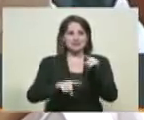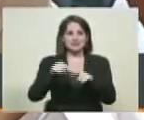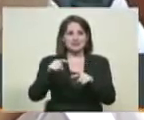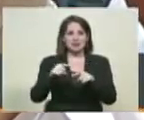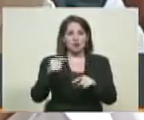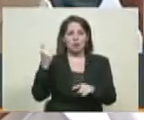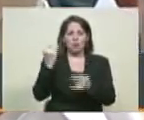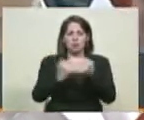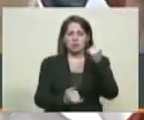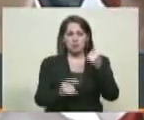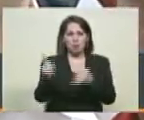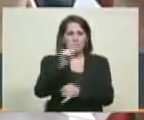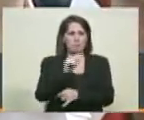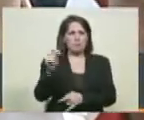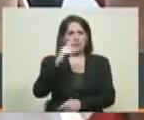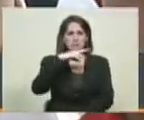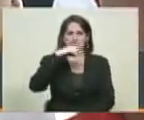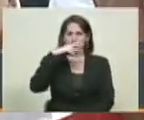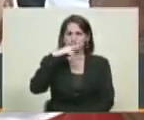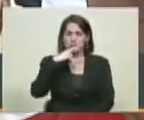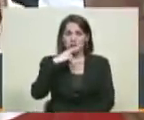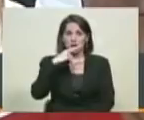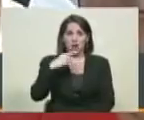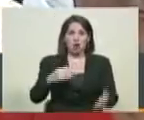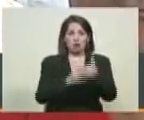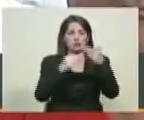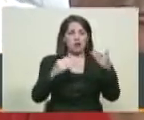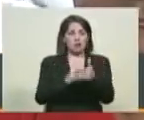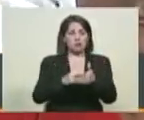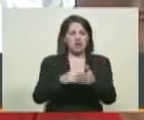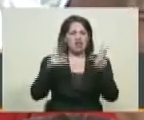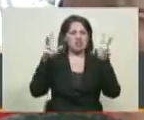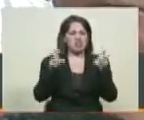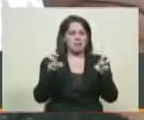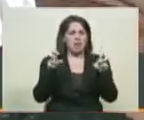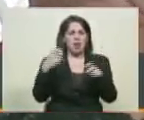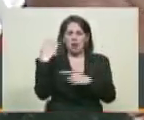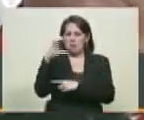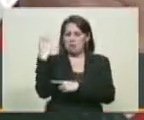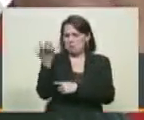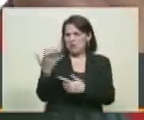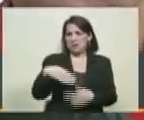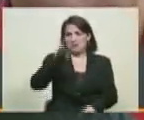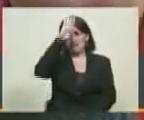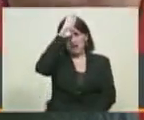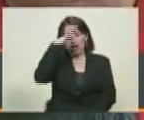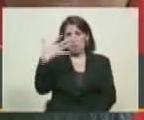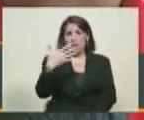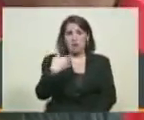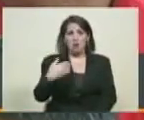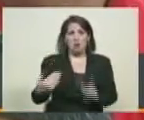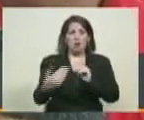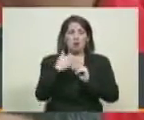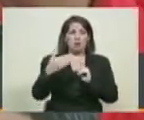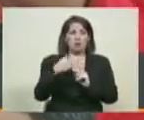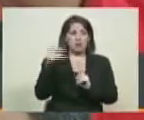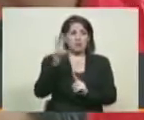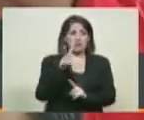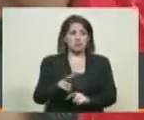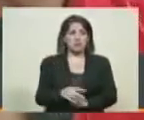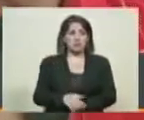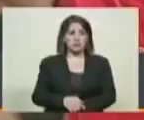más contra Venezuela que de los temas de los colombianos. Es una obsesión fatal.